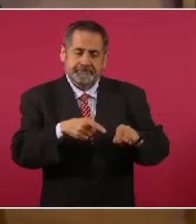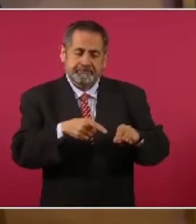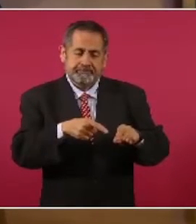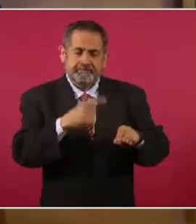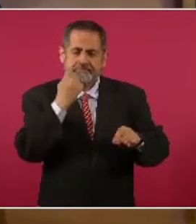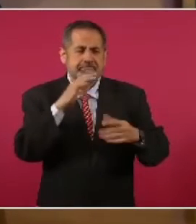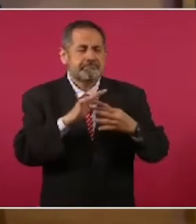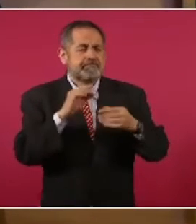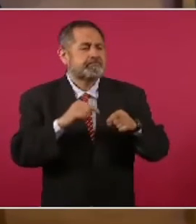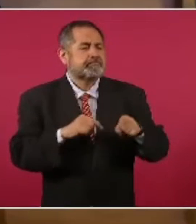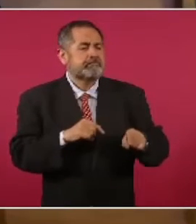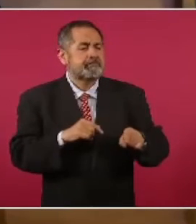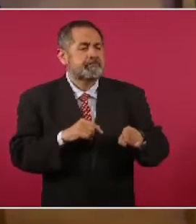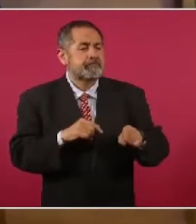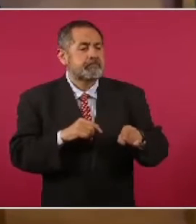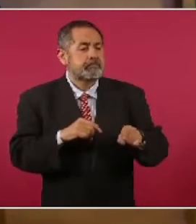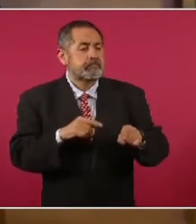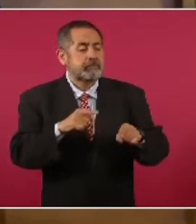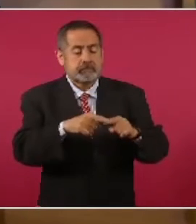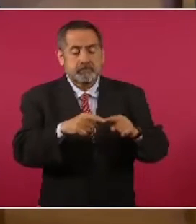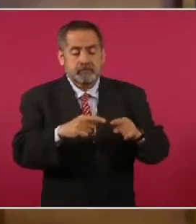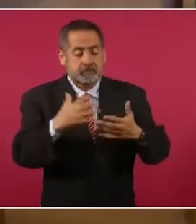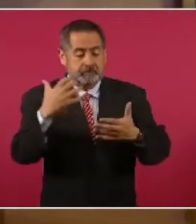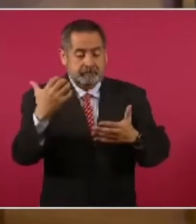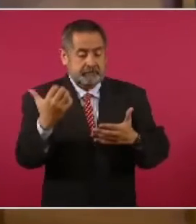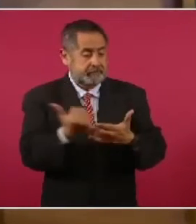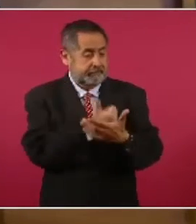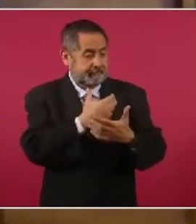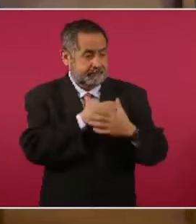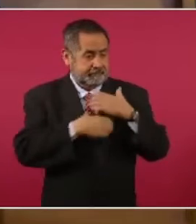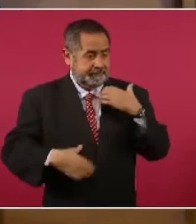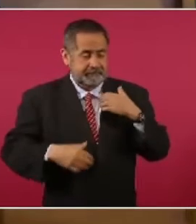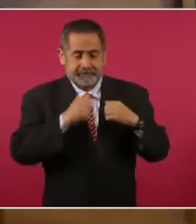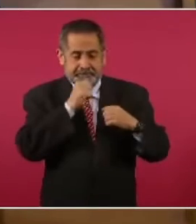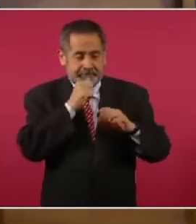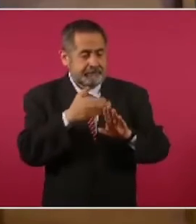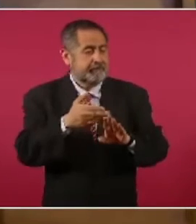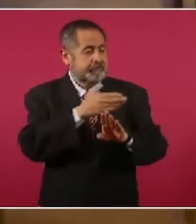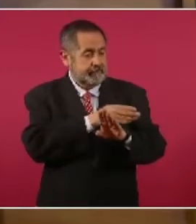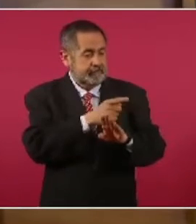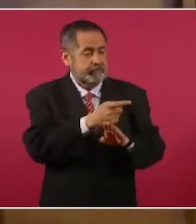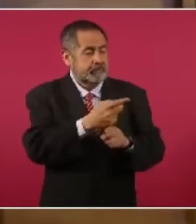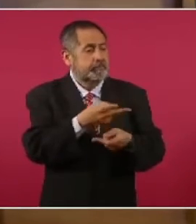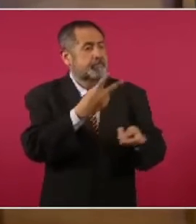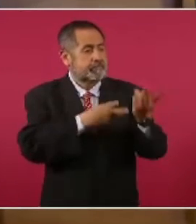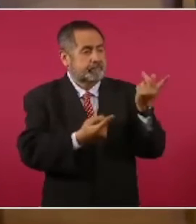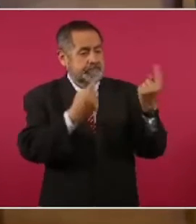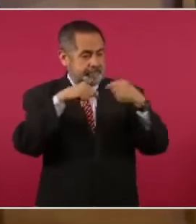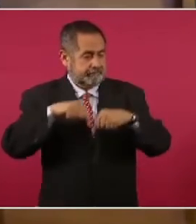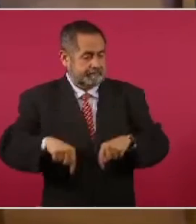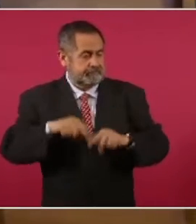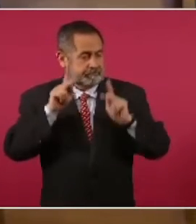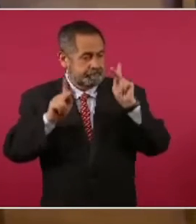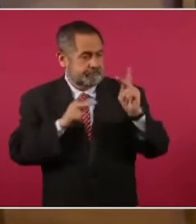de que antes de que tomaras posesión nos ibas a visitar.